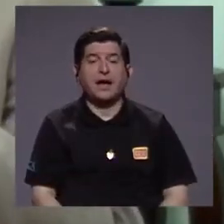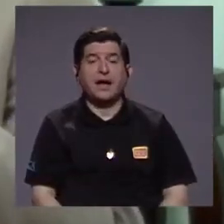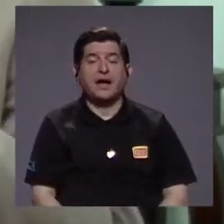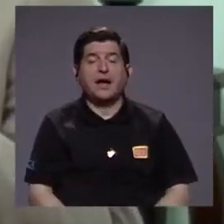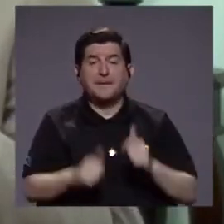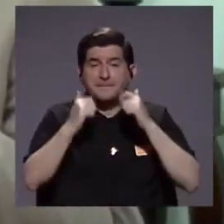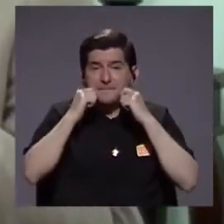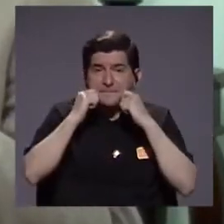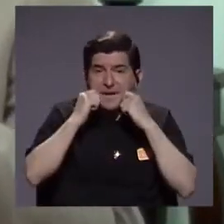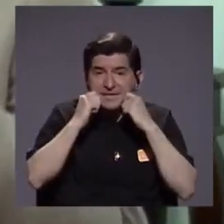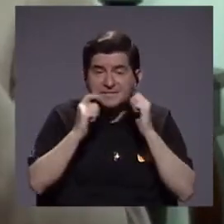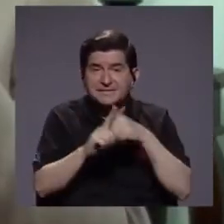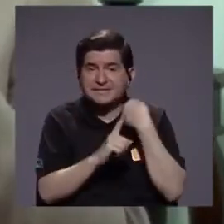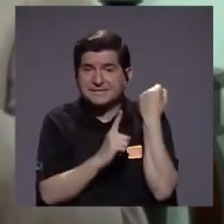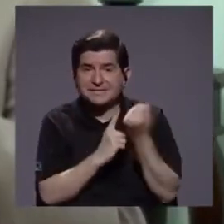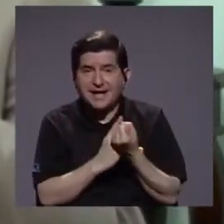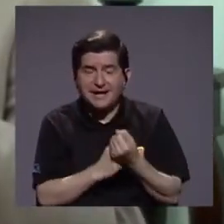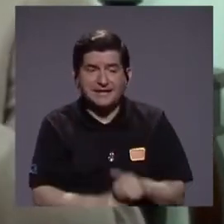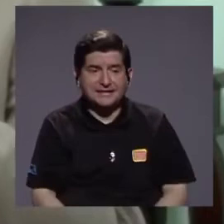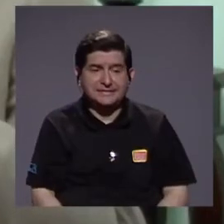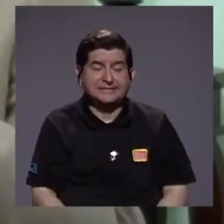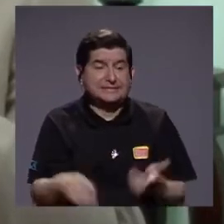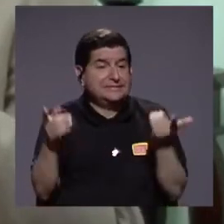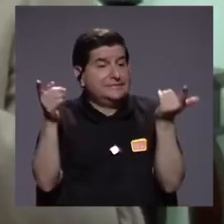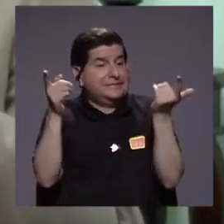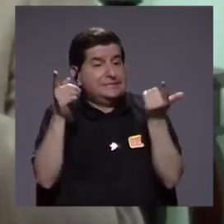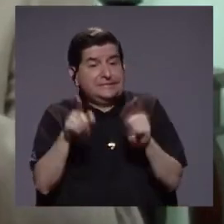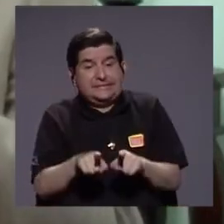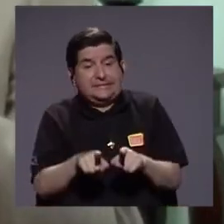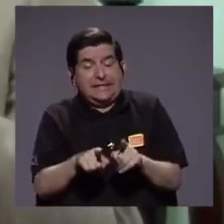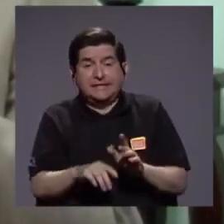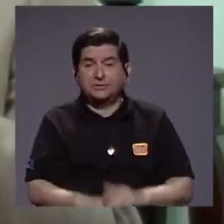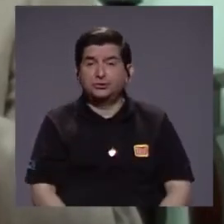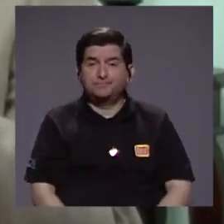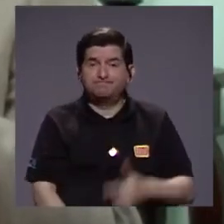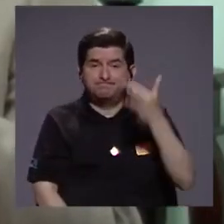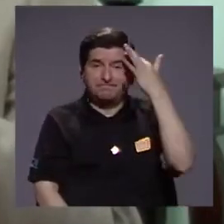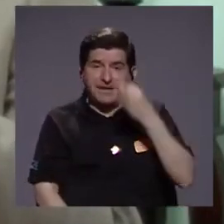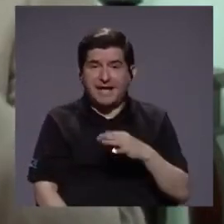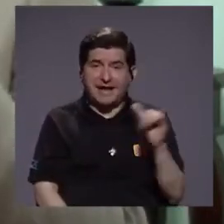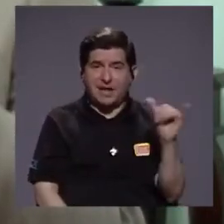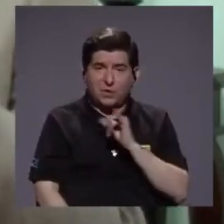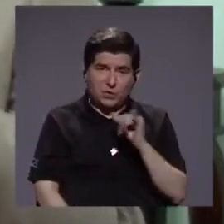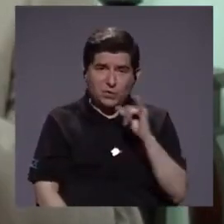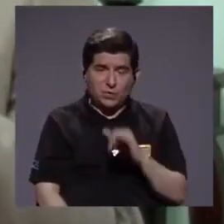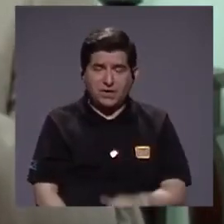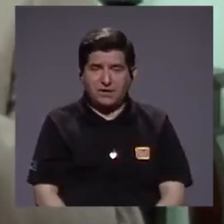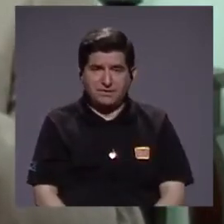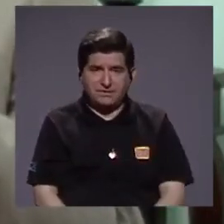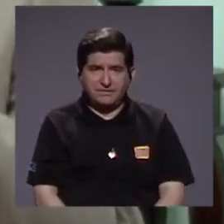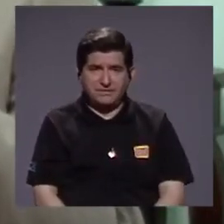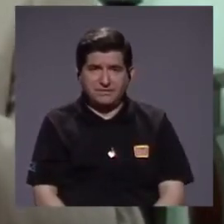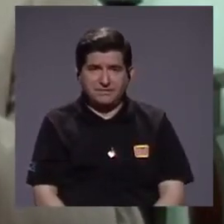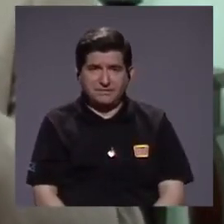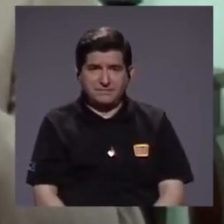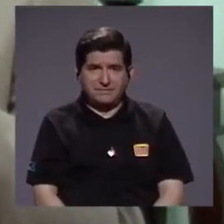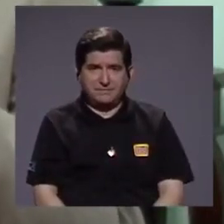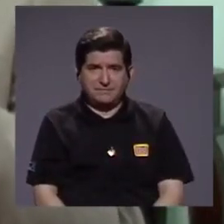presencialidad va a ser un hecho y creo que también